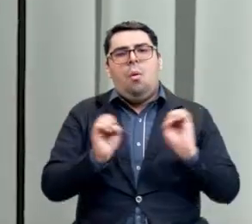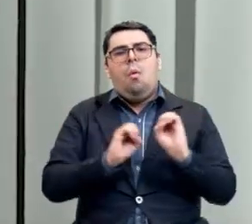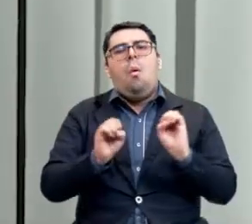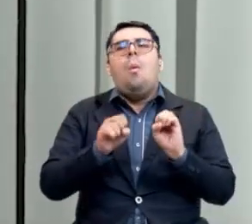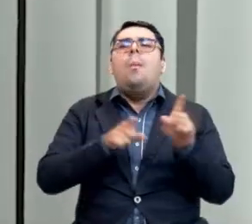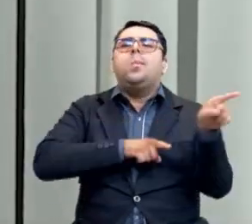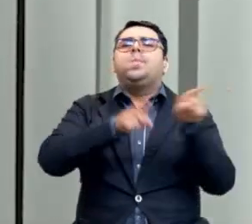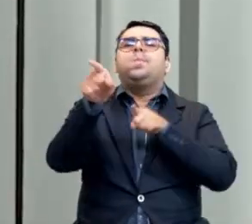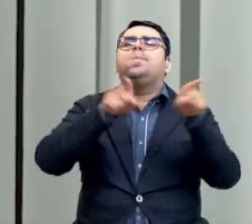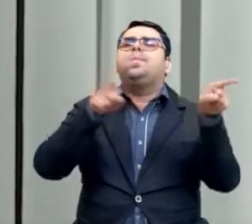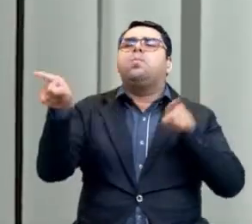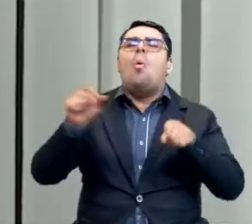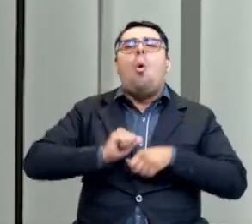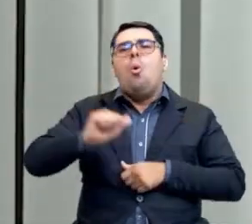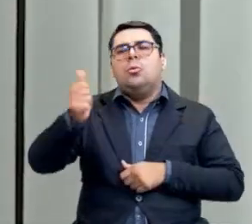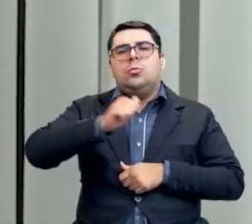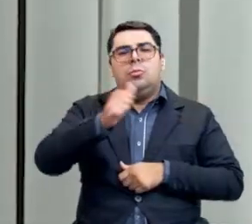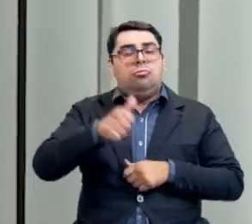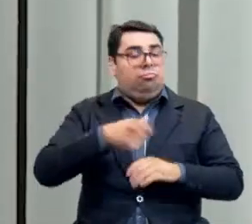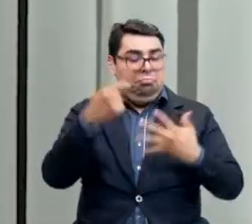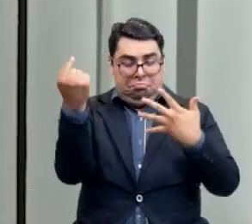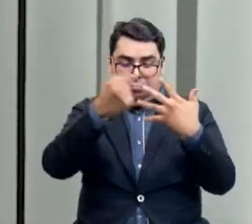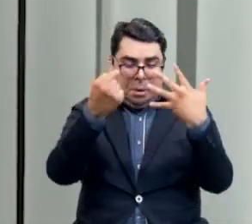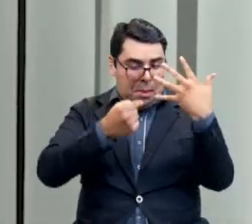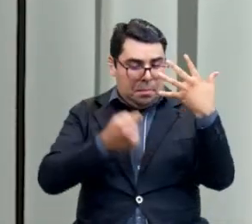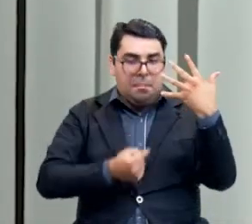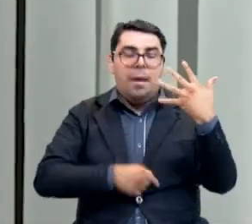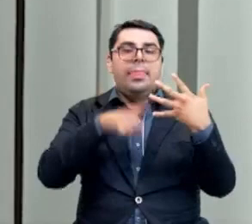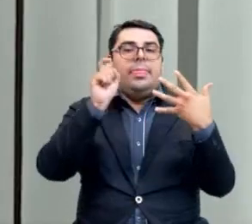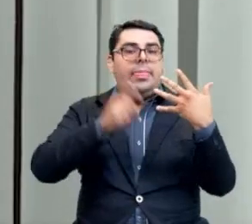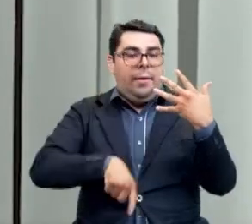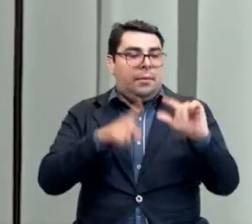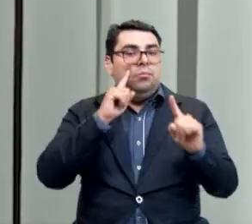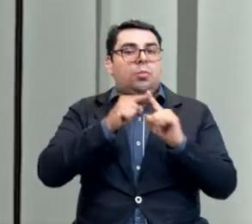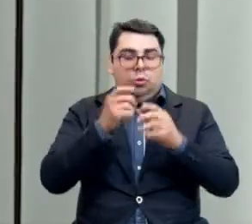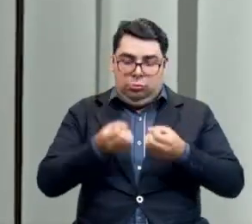nivel nacional, se tiene que cumplir los requisitos